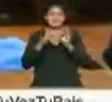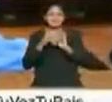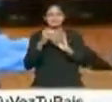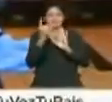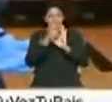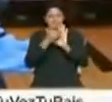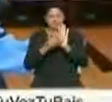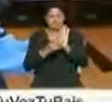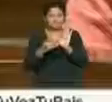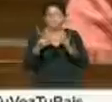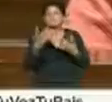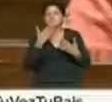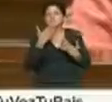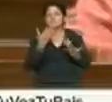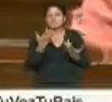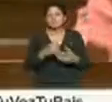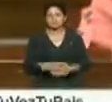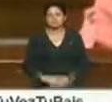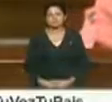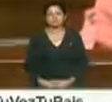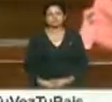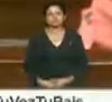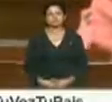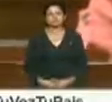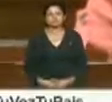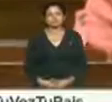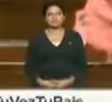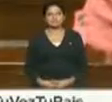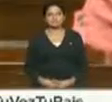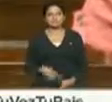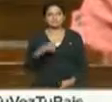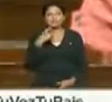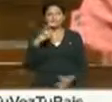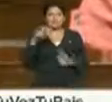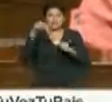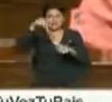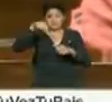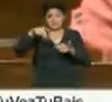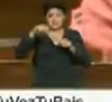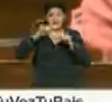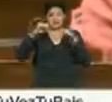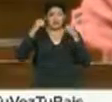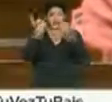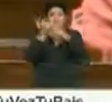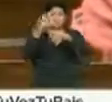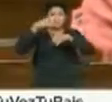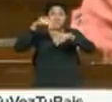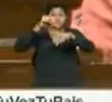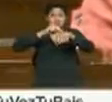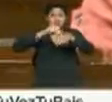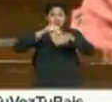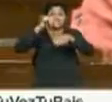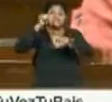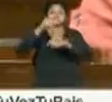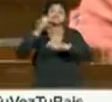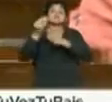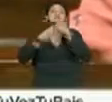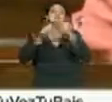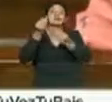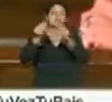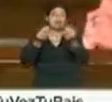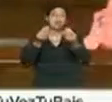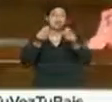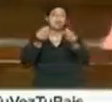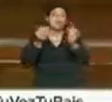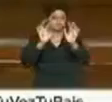realizará en el Palacio Legislativo. Parte de la Asamblea Nacional va a ser espacio de la zona azul, es decir,